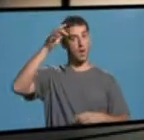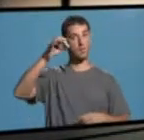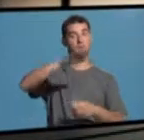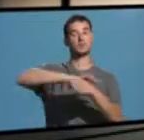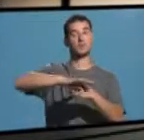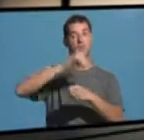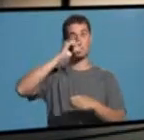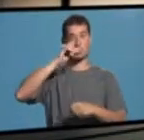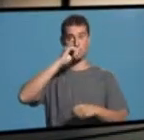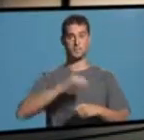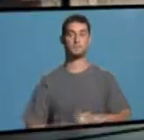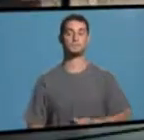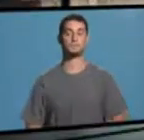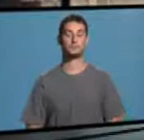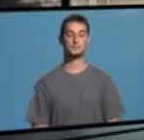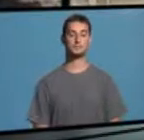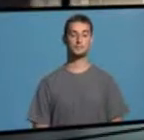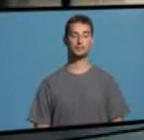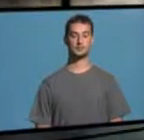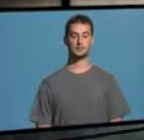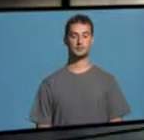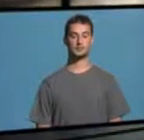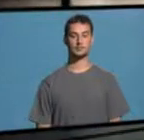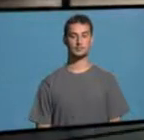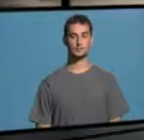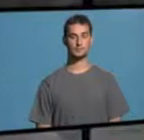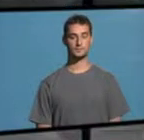de Sil, Sabiñao, Pedrafita e Navia de Suarna.